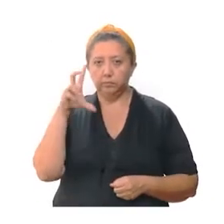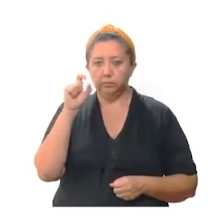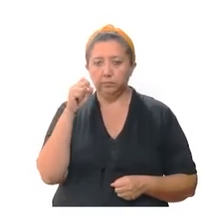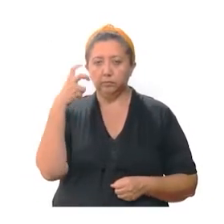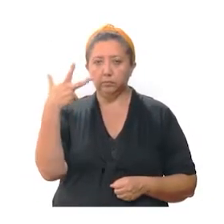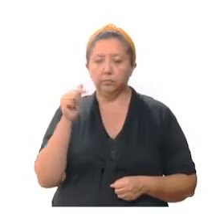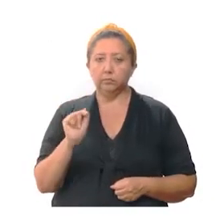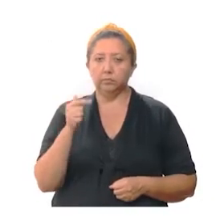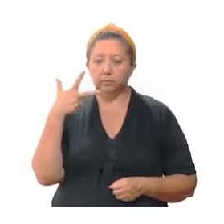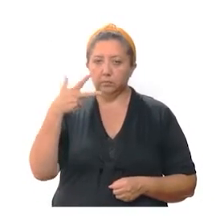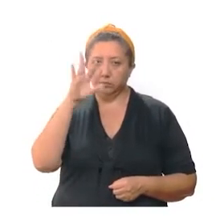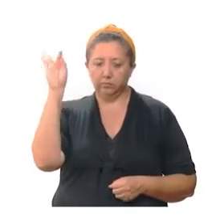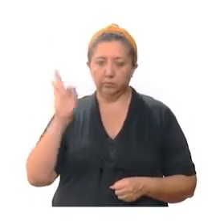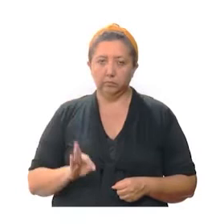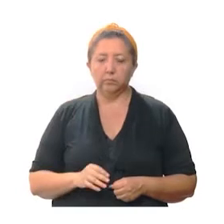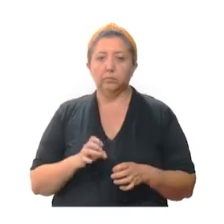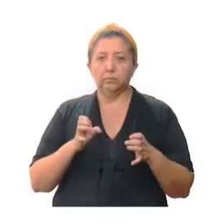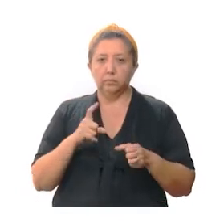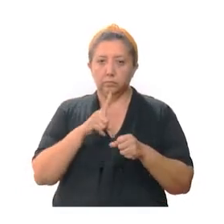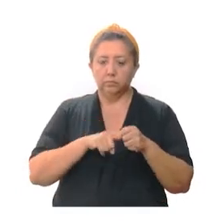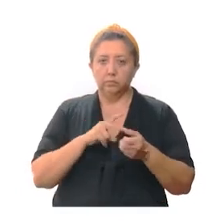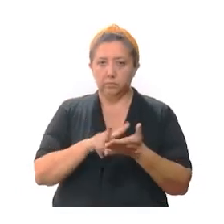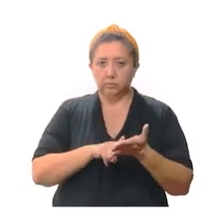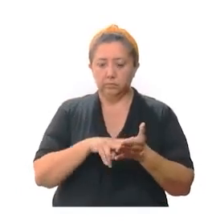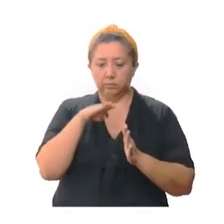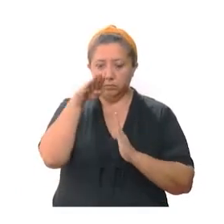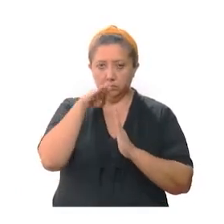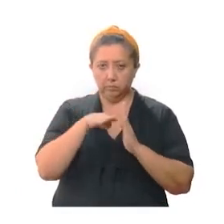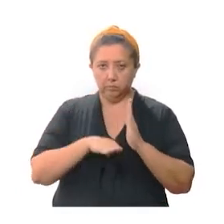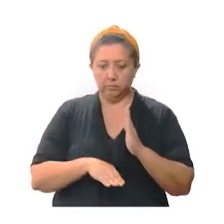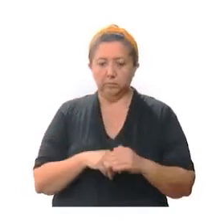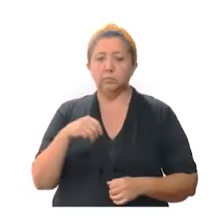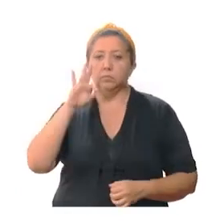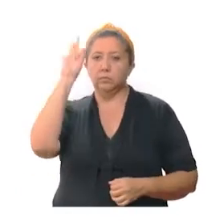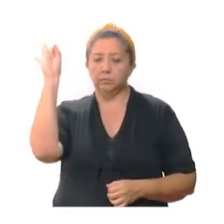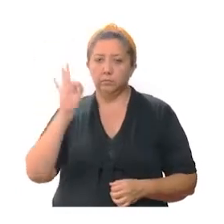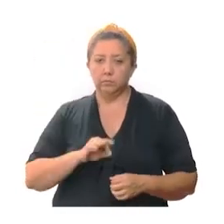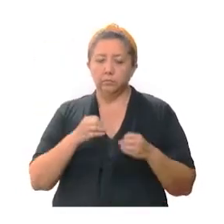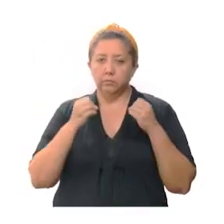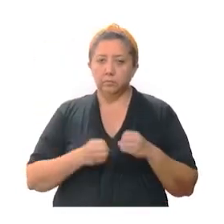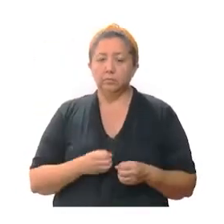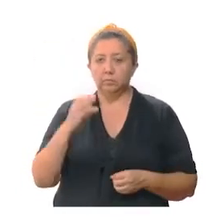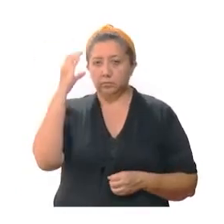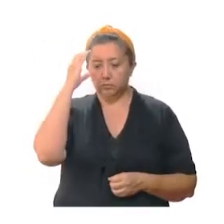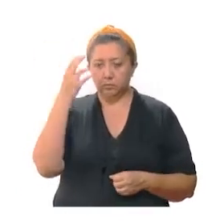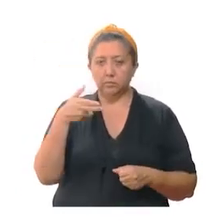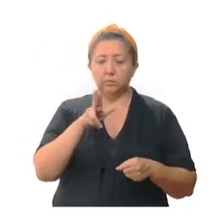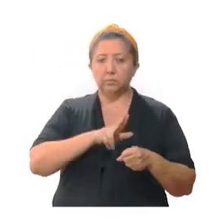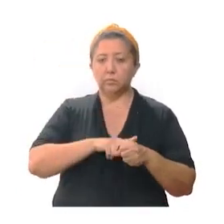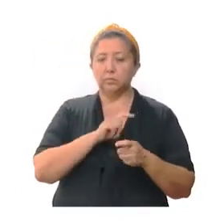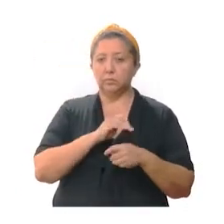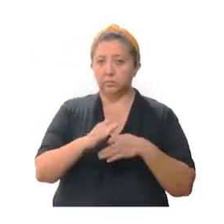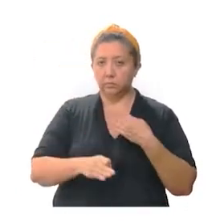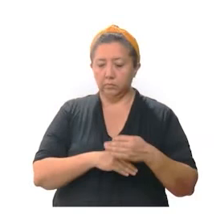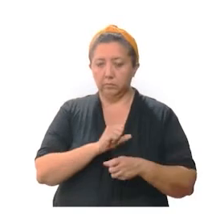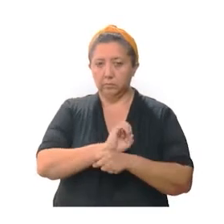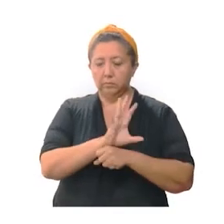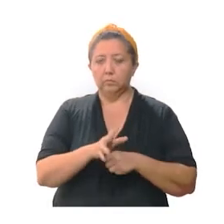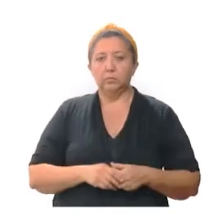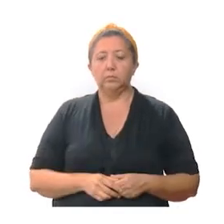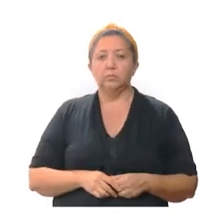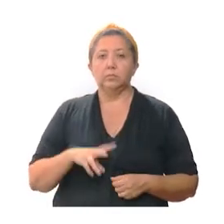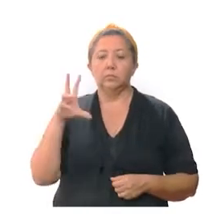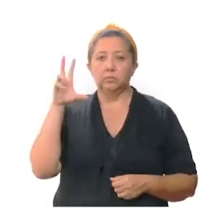del 28,8%, está en color verde y en descenso. El porcentaje de ocupación de camas de hospitalización total COVID más no